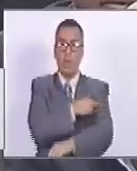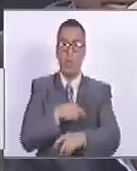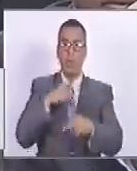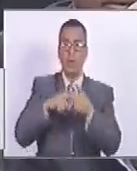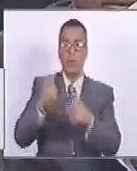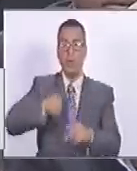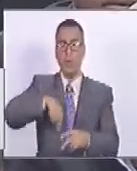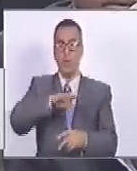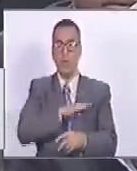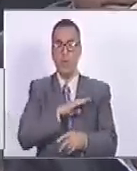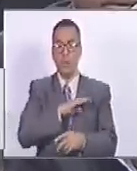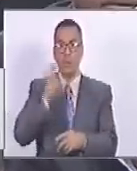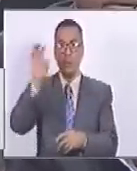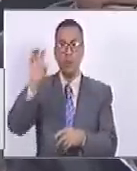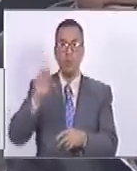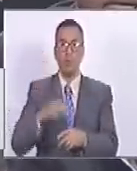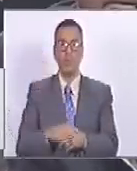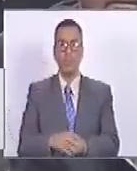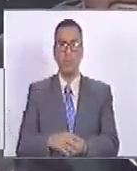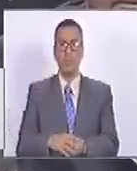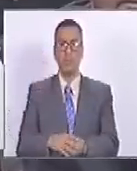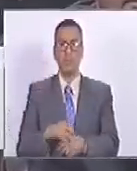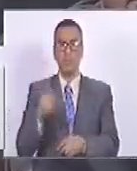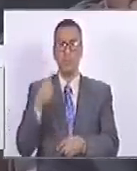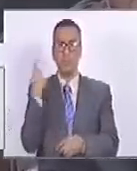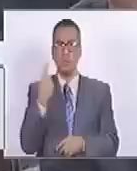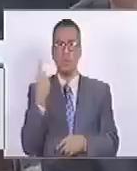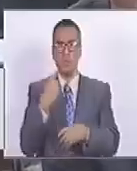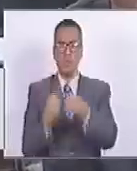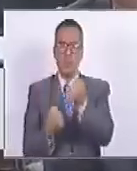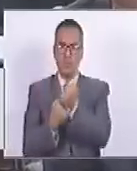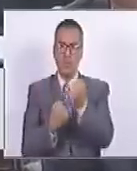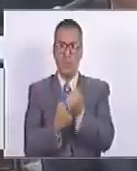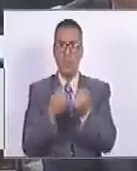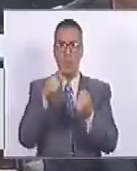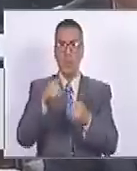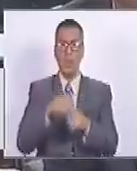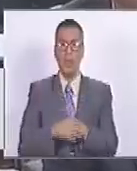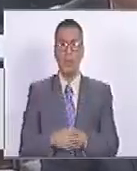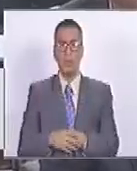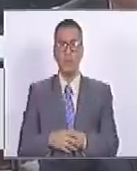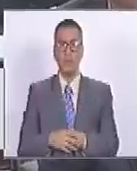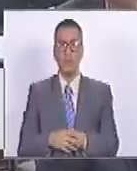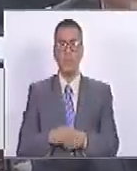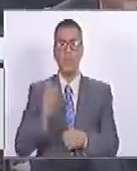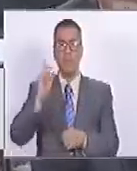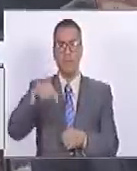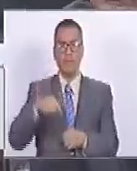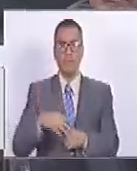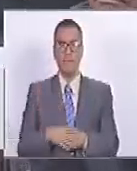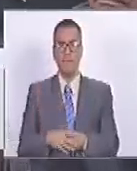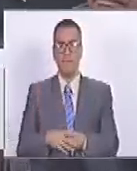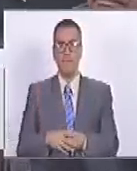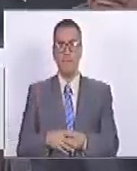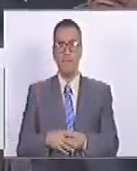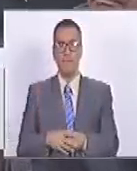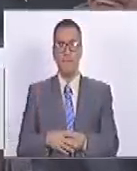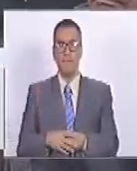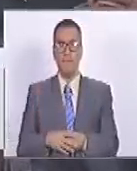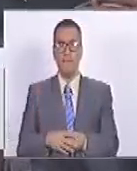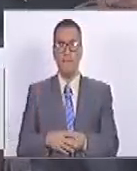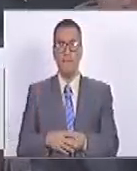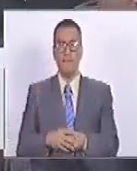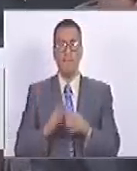ambulatorios en nuestro país. No solo vamos a respaldar, sino también el